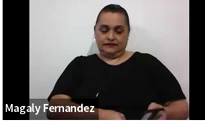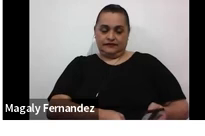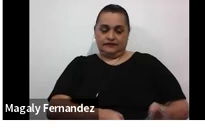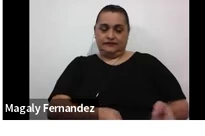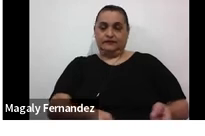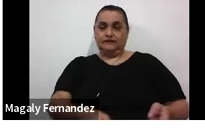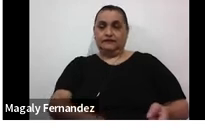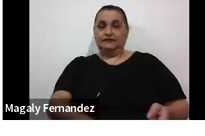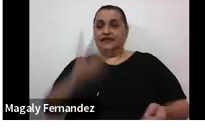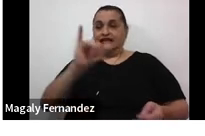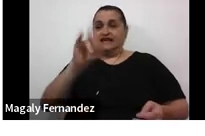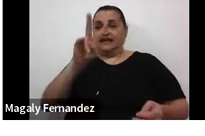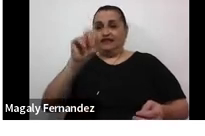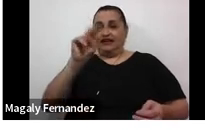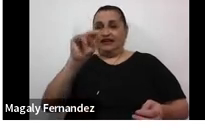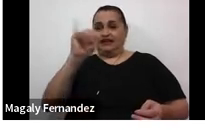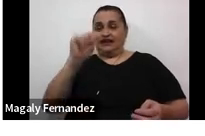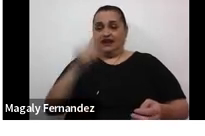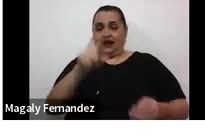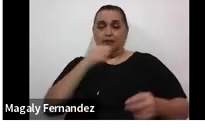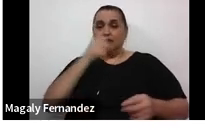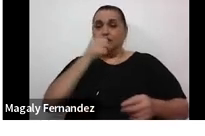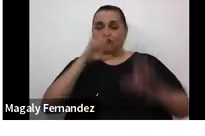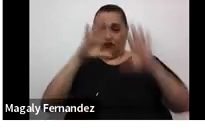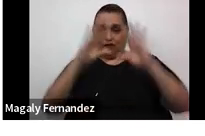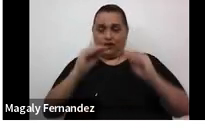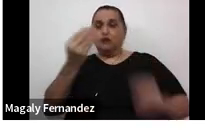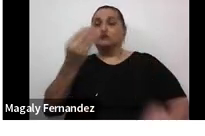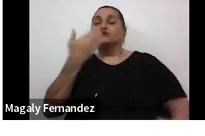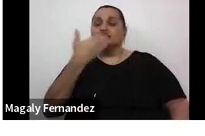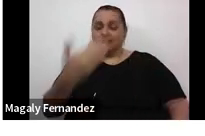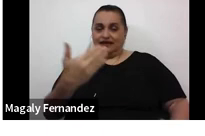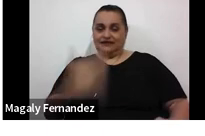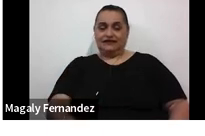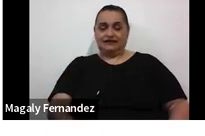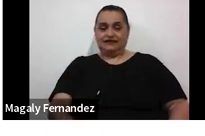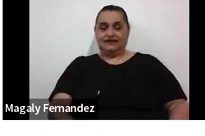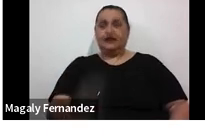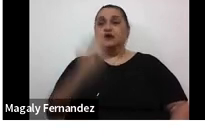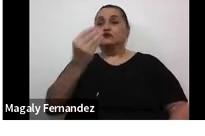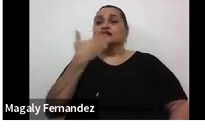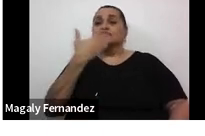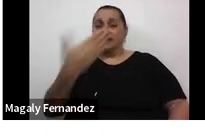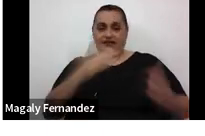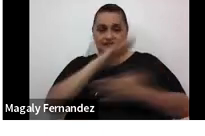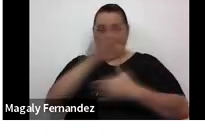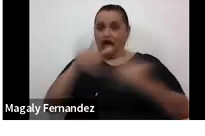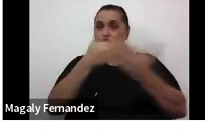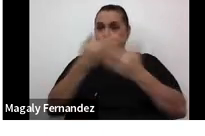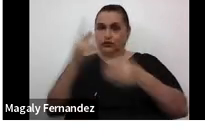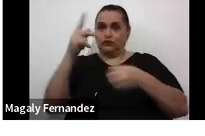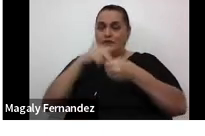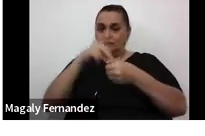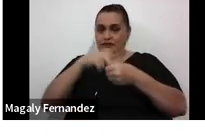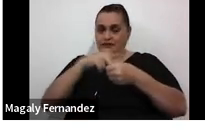iba a tener el micrófono apagado Muchas gracias muchas gracias a todos por por participar